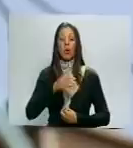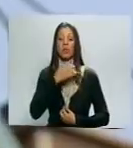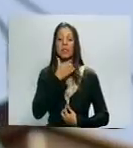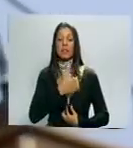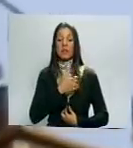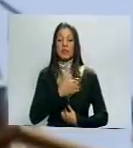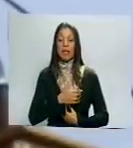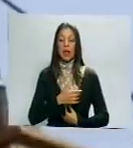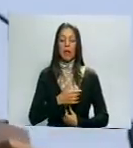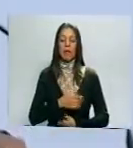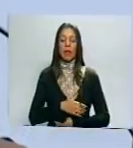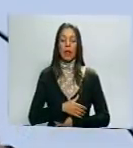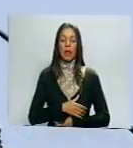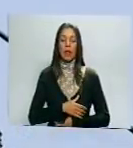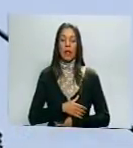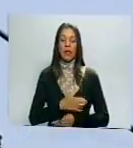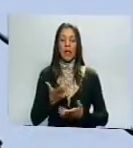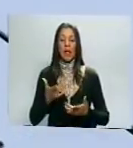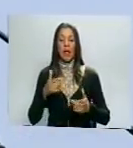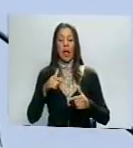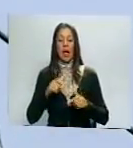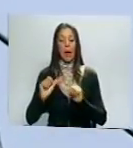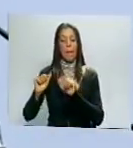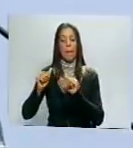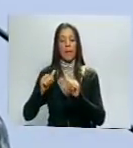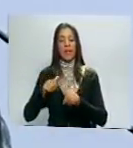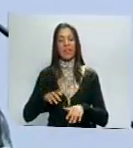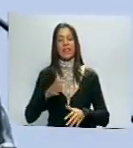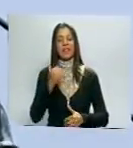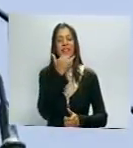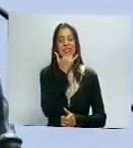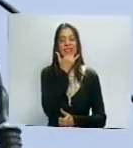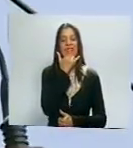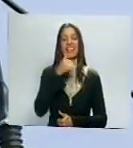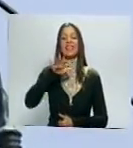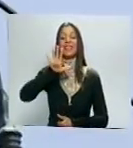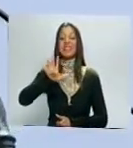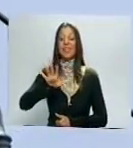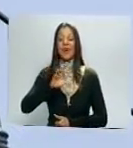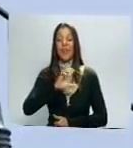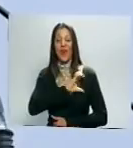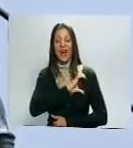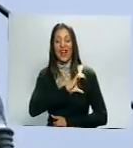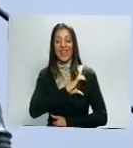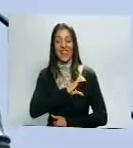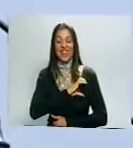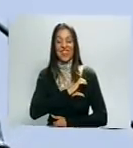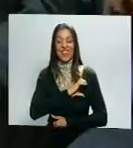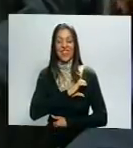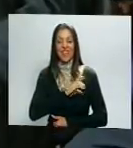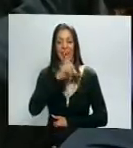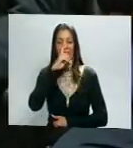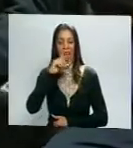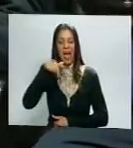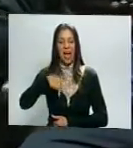5 de diciembre, año que nos invita, comenzando el año 5 de enero, adiós carajo, vale. Año que nos invita al